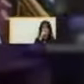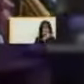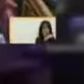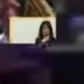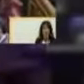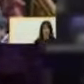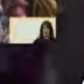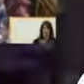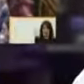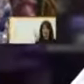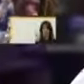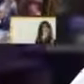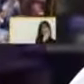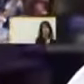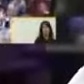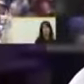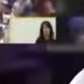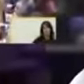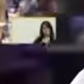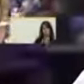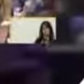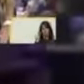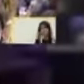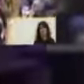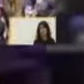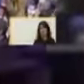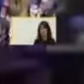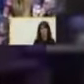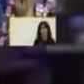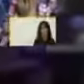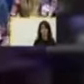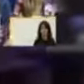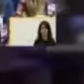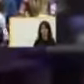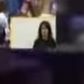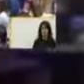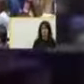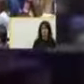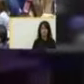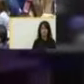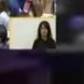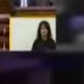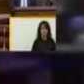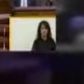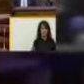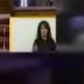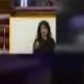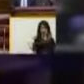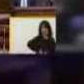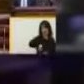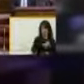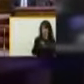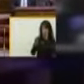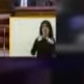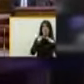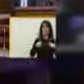esa pluralidade e diversidade de chegar a acordos. Que implica isto? Que determinados trazos gruesísimos que manexaron hasta ahora